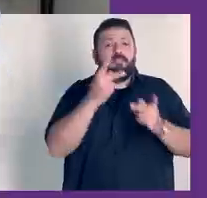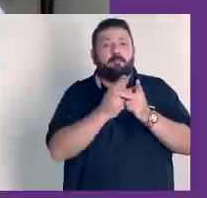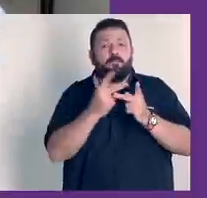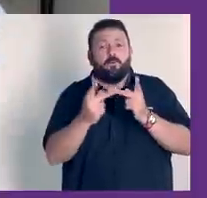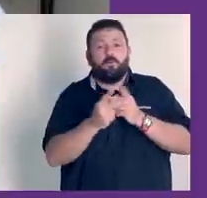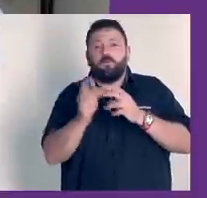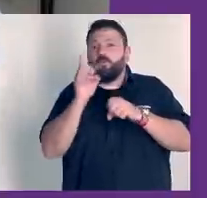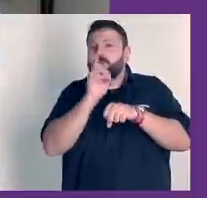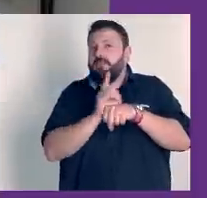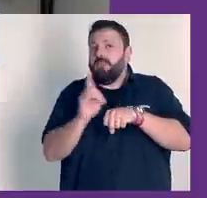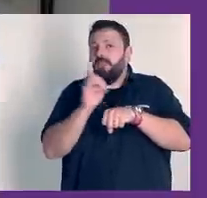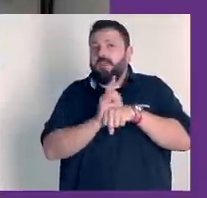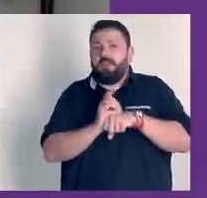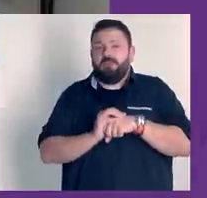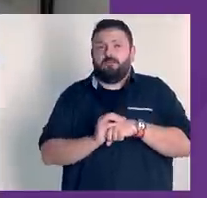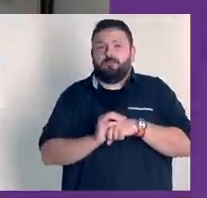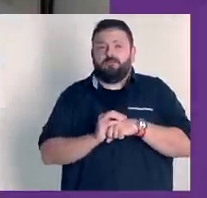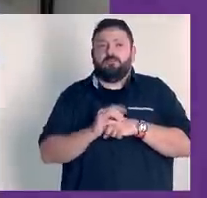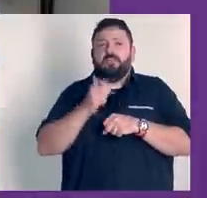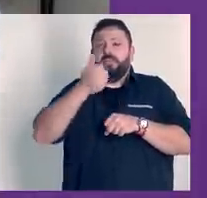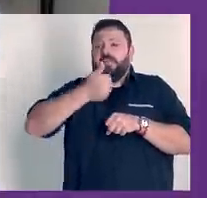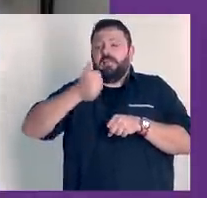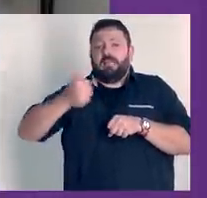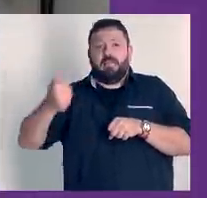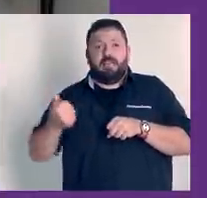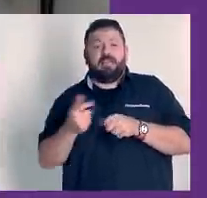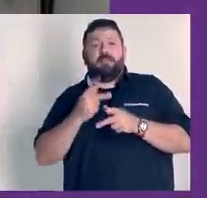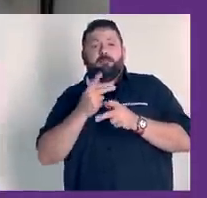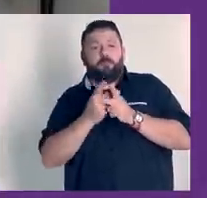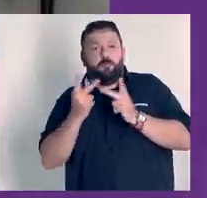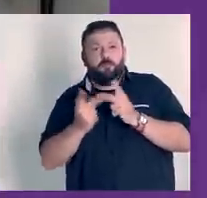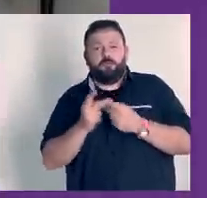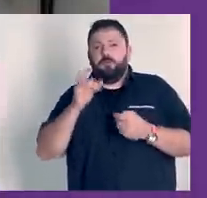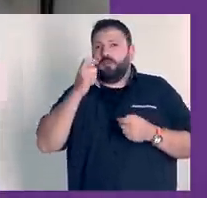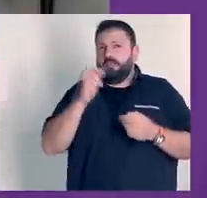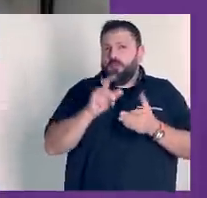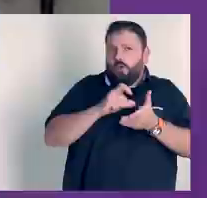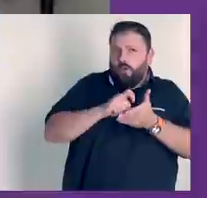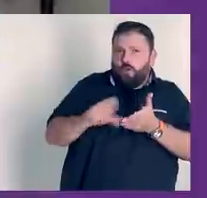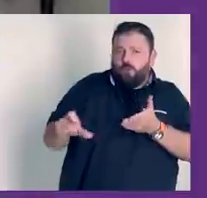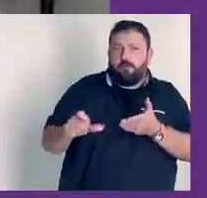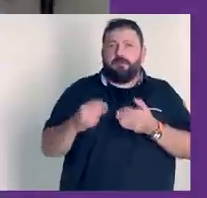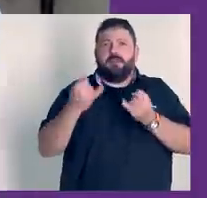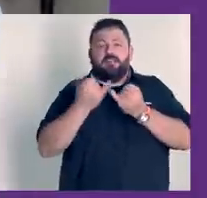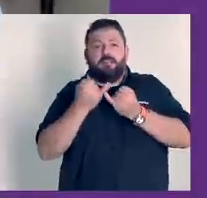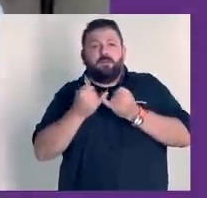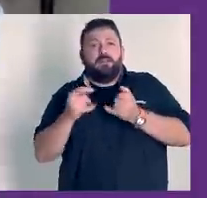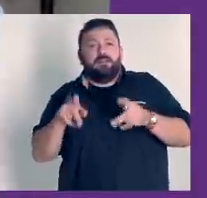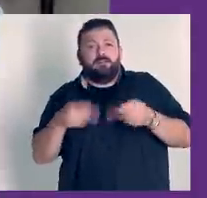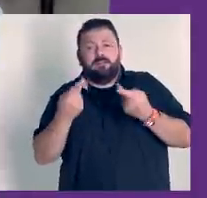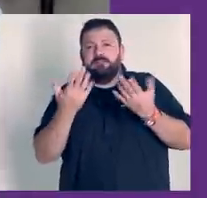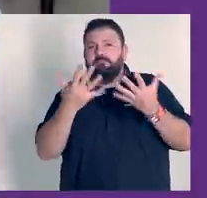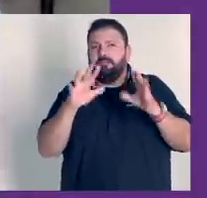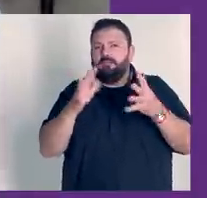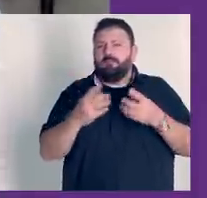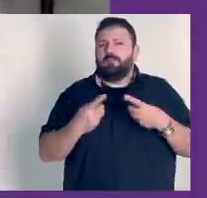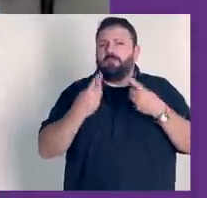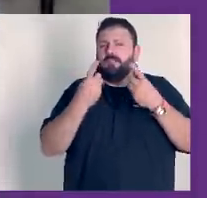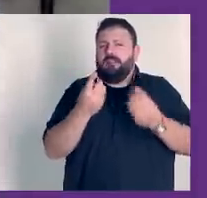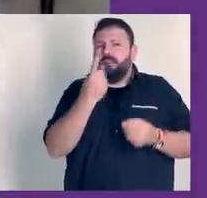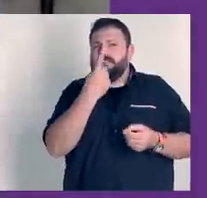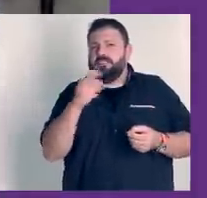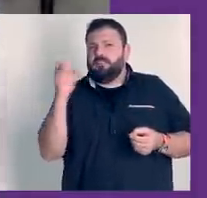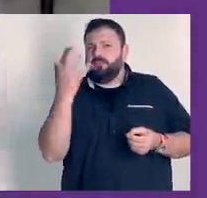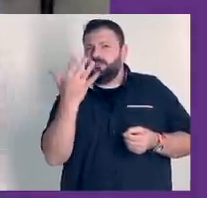que significa que cada producto, entre el precio de compra y el precio de venta, te da una utilidad promedio de 150 pesos.